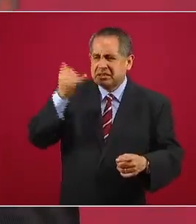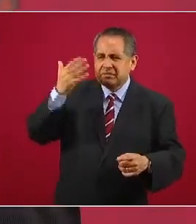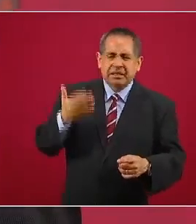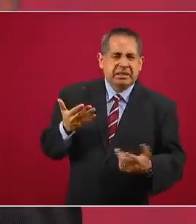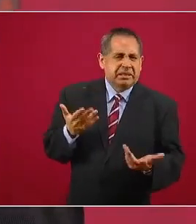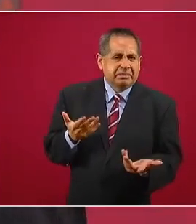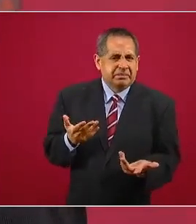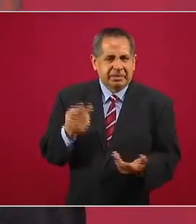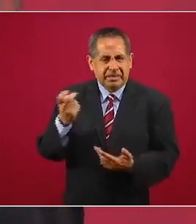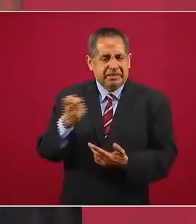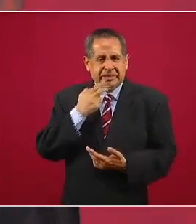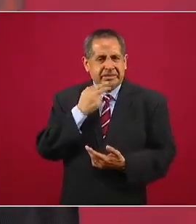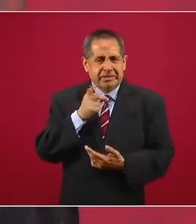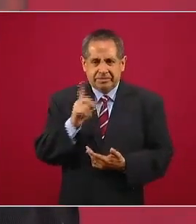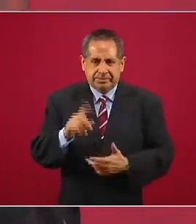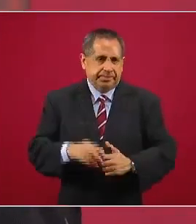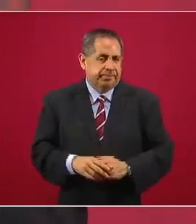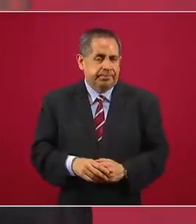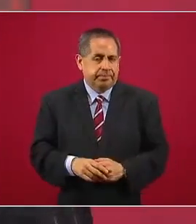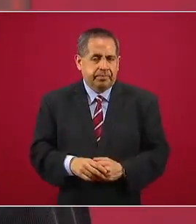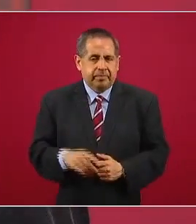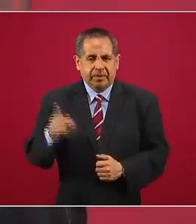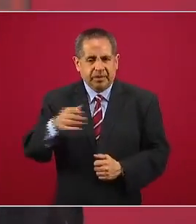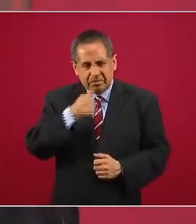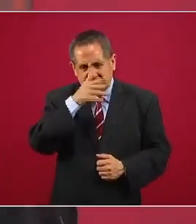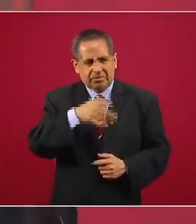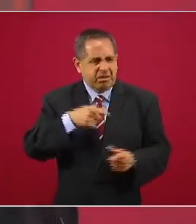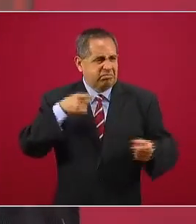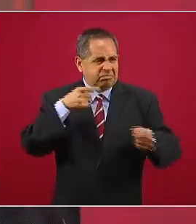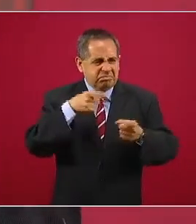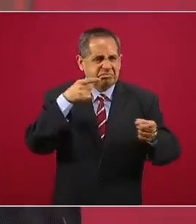de esa manera, que insulta,